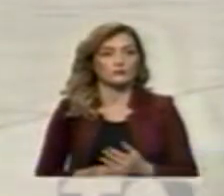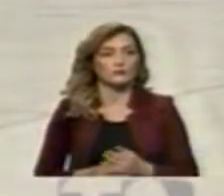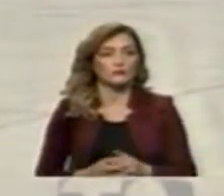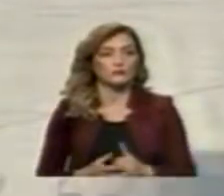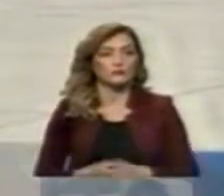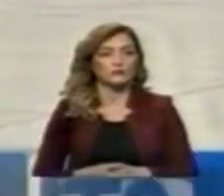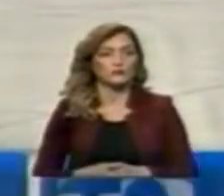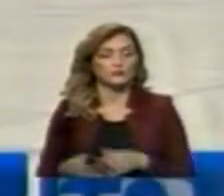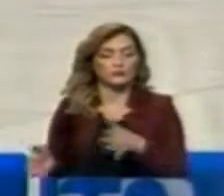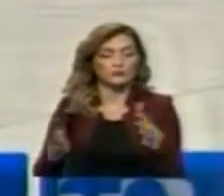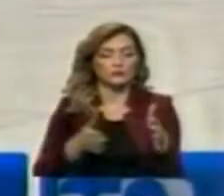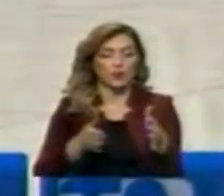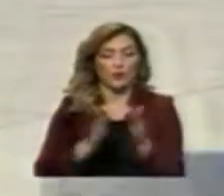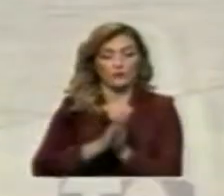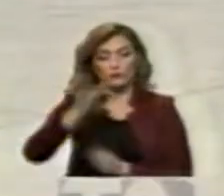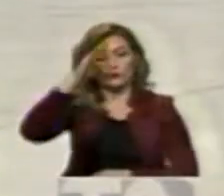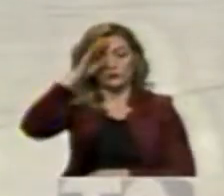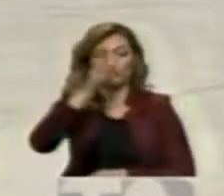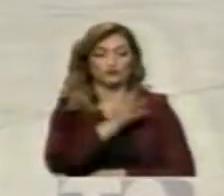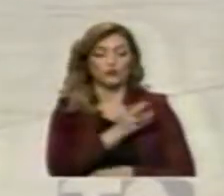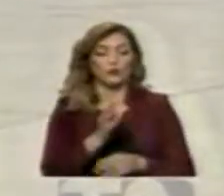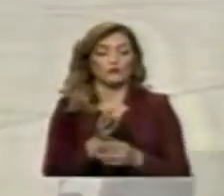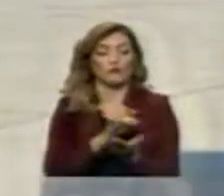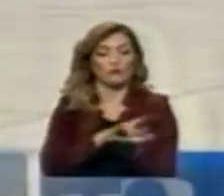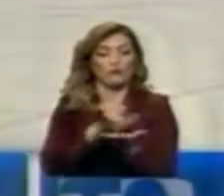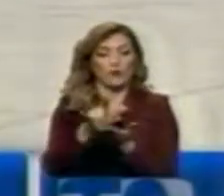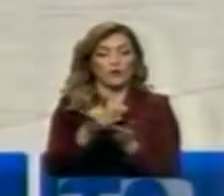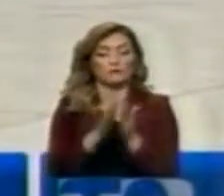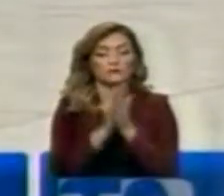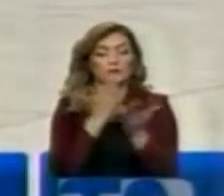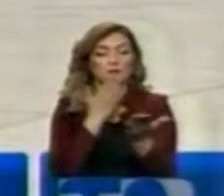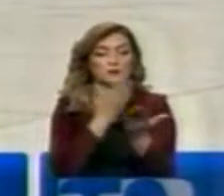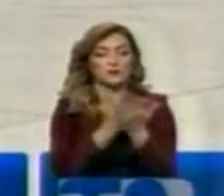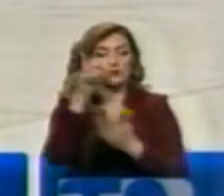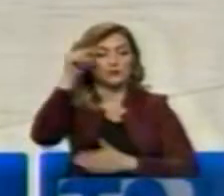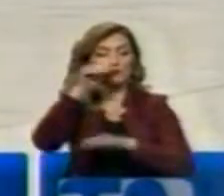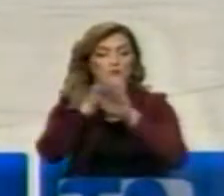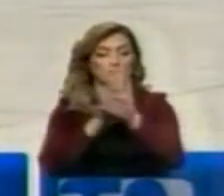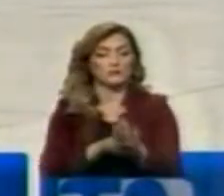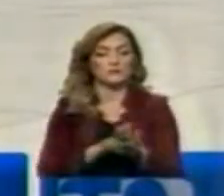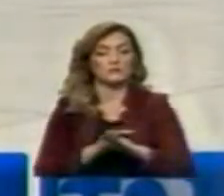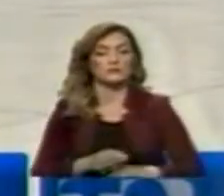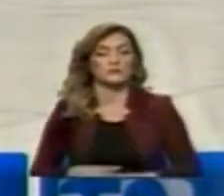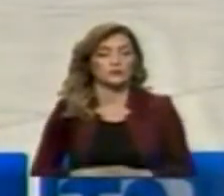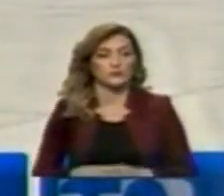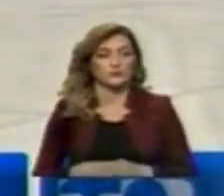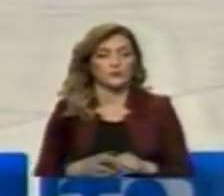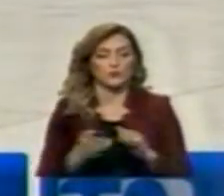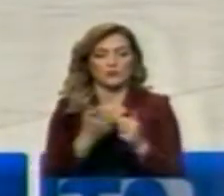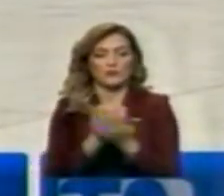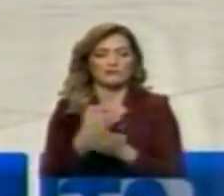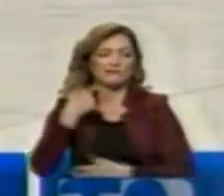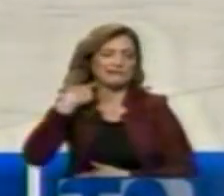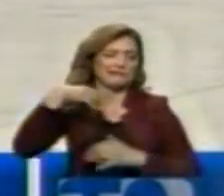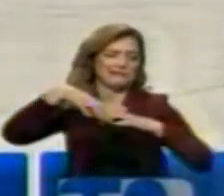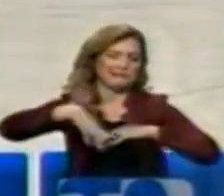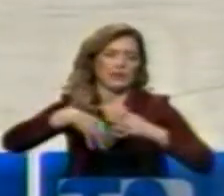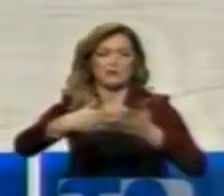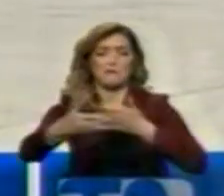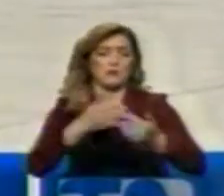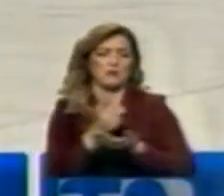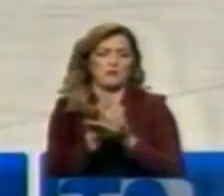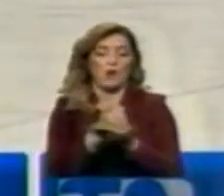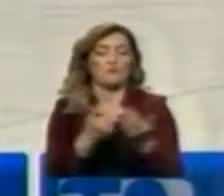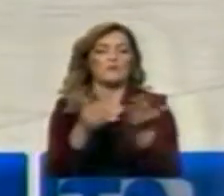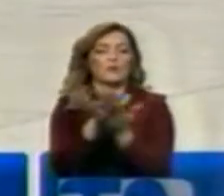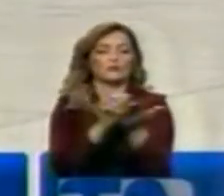Además, desde la FAE agradecieron el respaldo que ha dado el gobierno nacional a esta institución, pese a la crisis económica, para tener proyectos